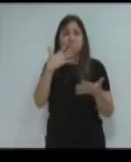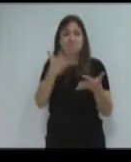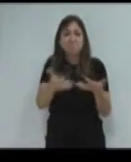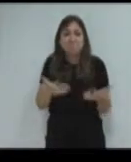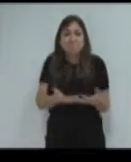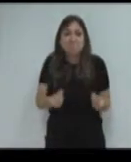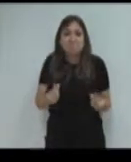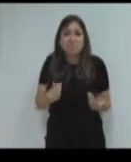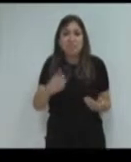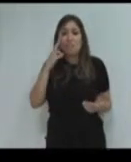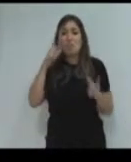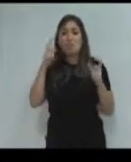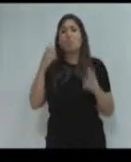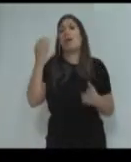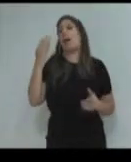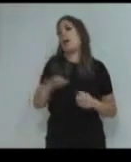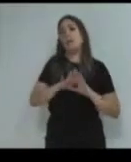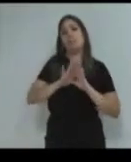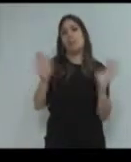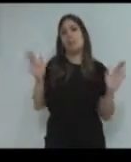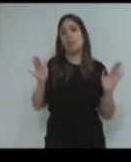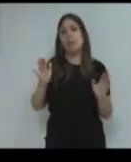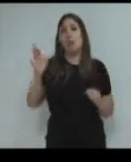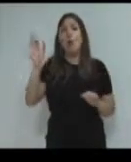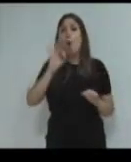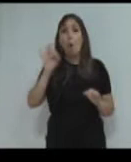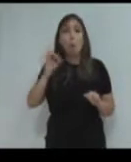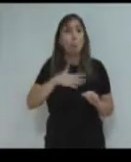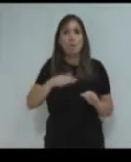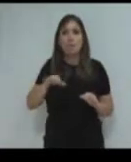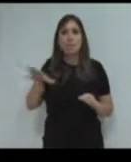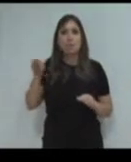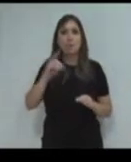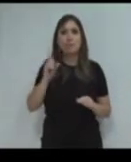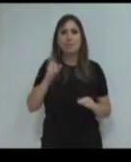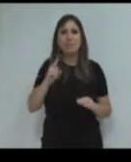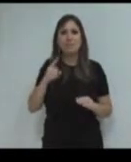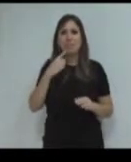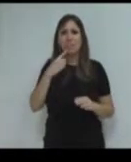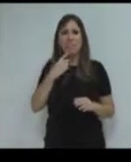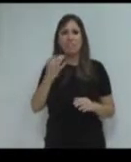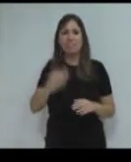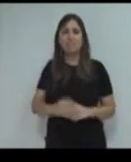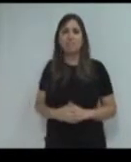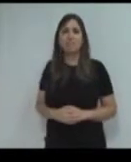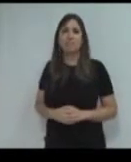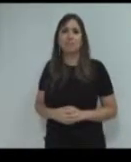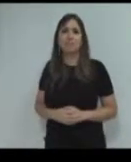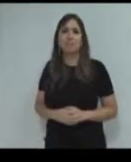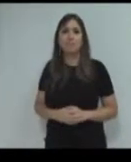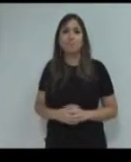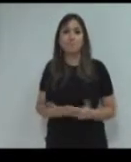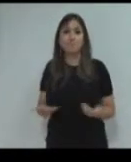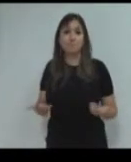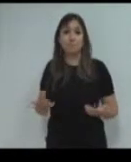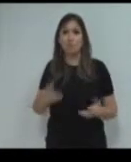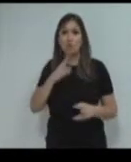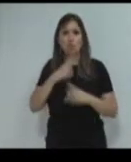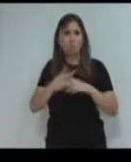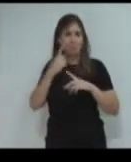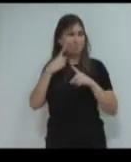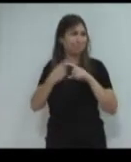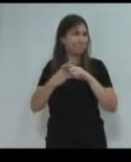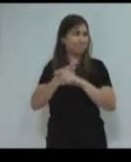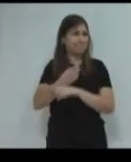o que en un momento dado tienen, pues no entienden directamente qué se les está contando. En ese nombre tan extraño